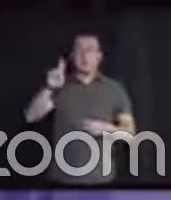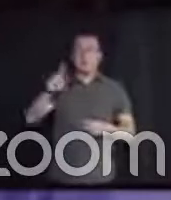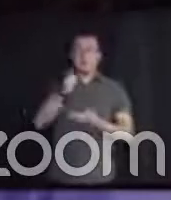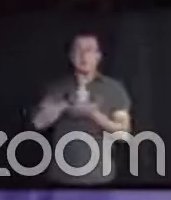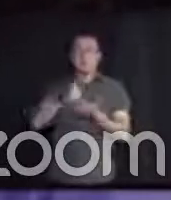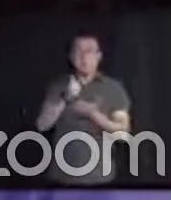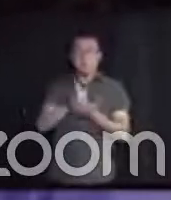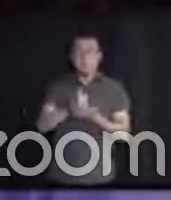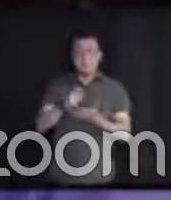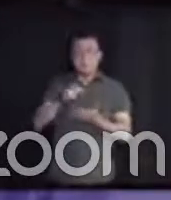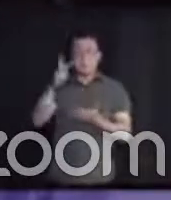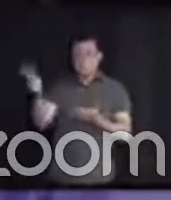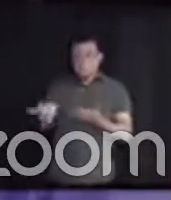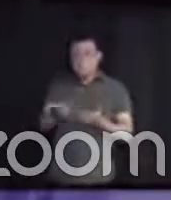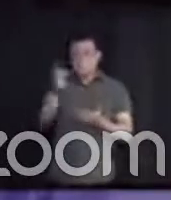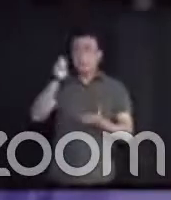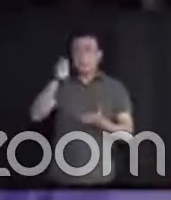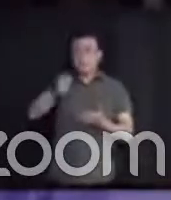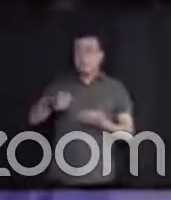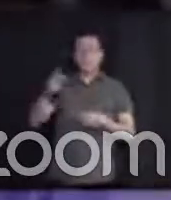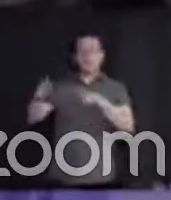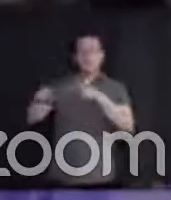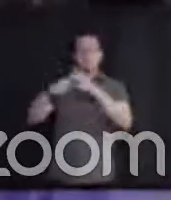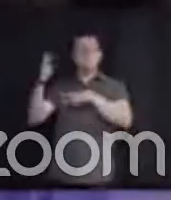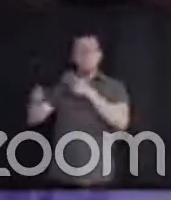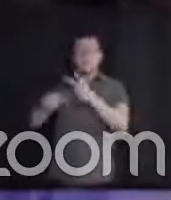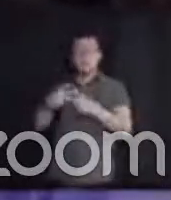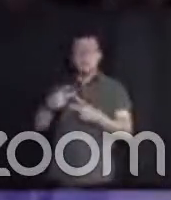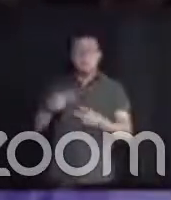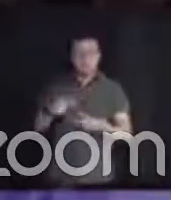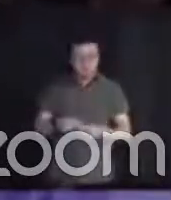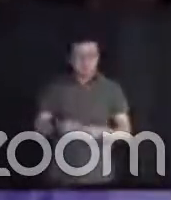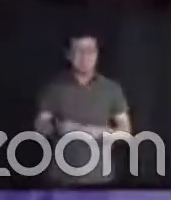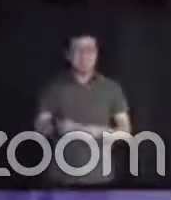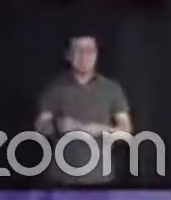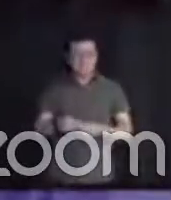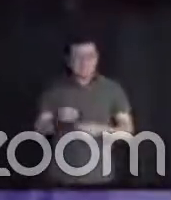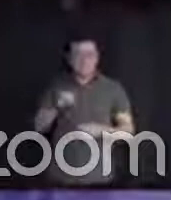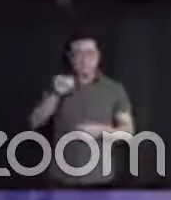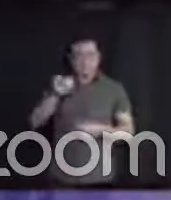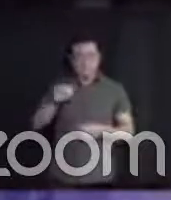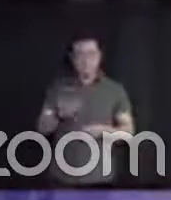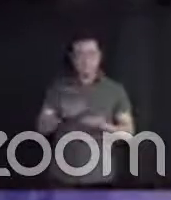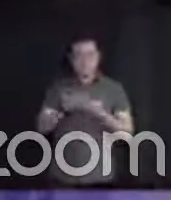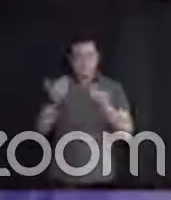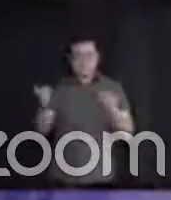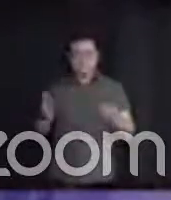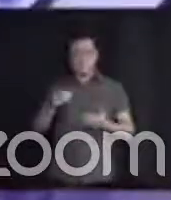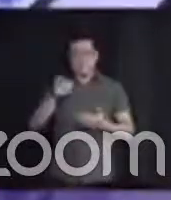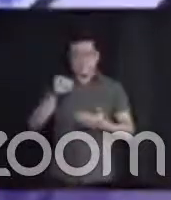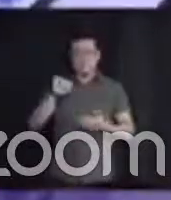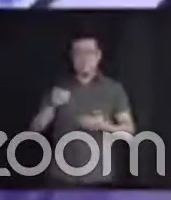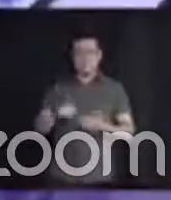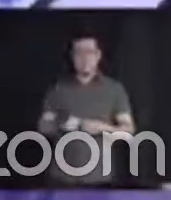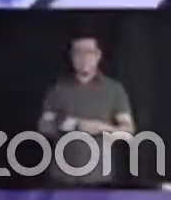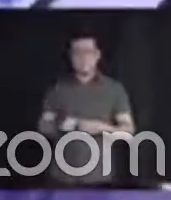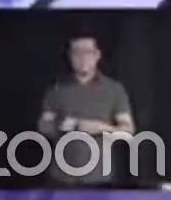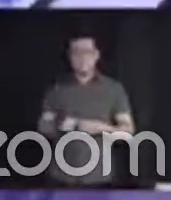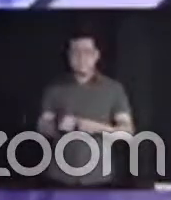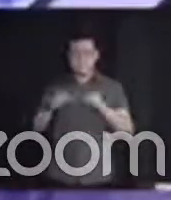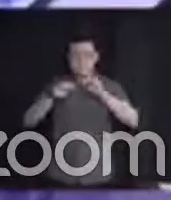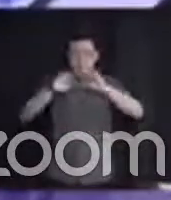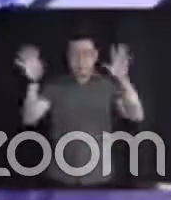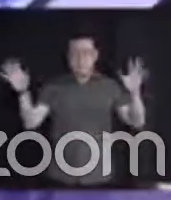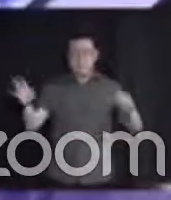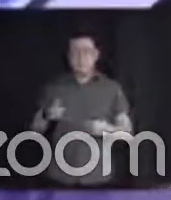Va de nuevo. ¿Quién va a ir a Denver? Ay, ahora sí, ahí está. ¿Cómo no? Bueno, este